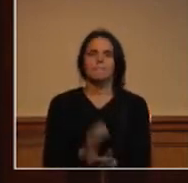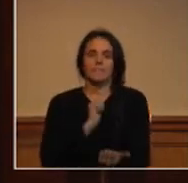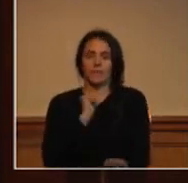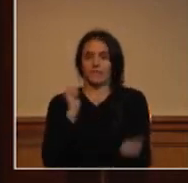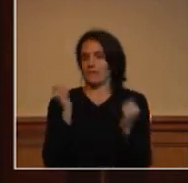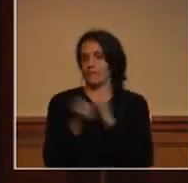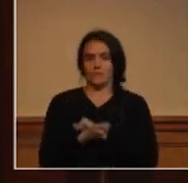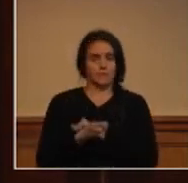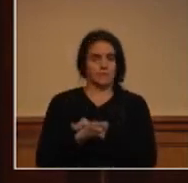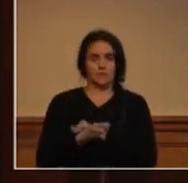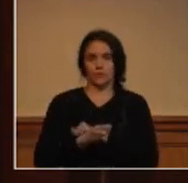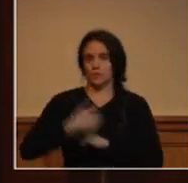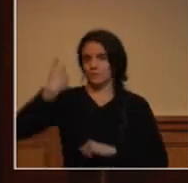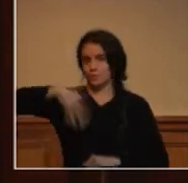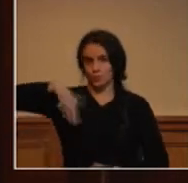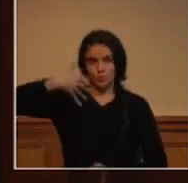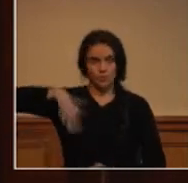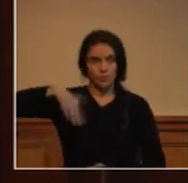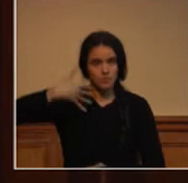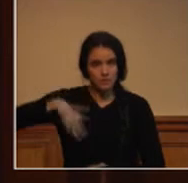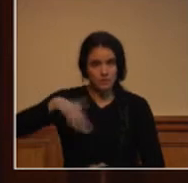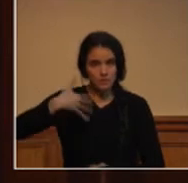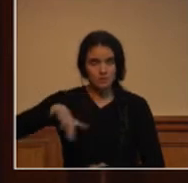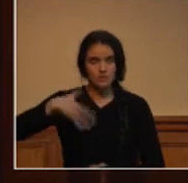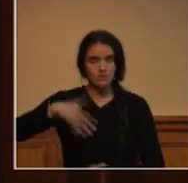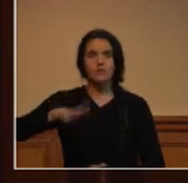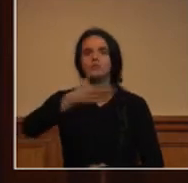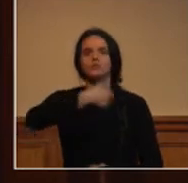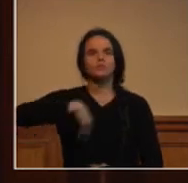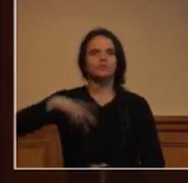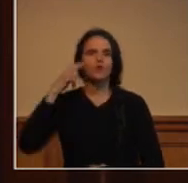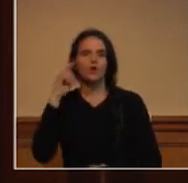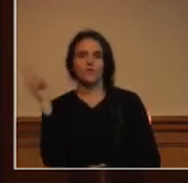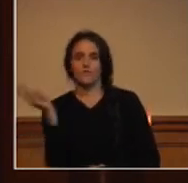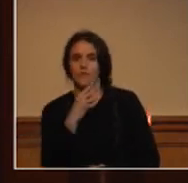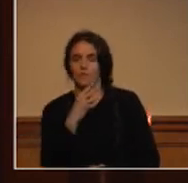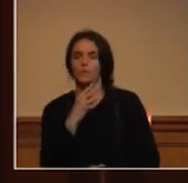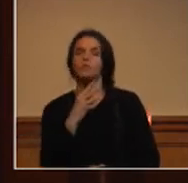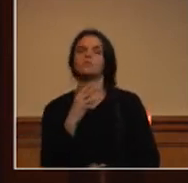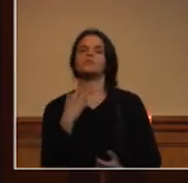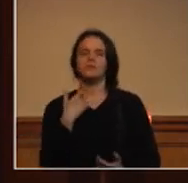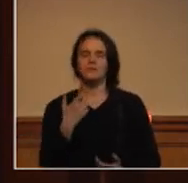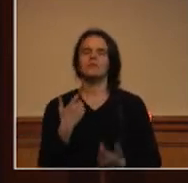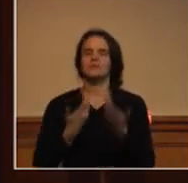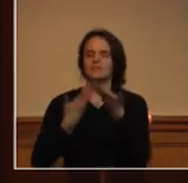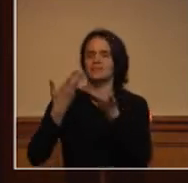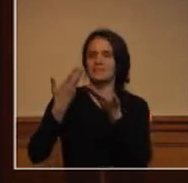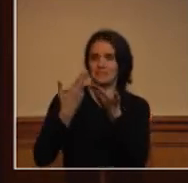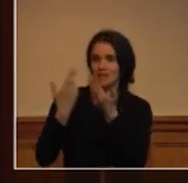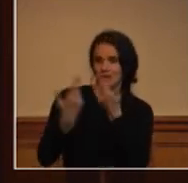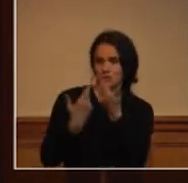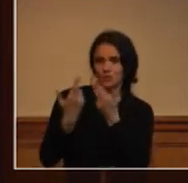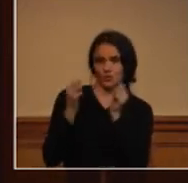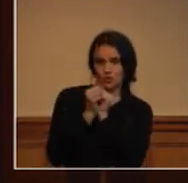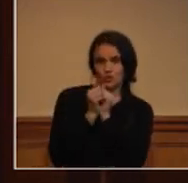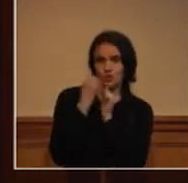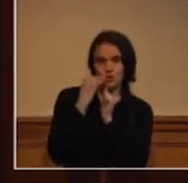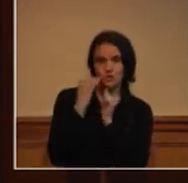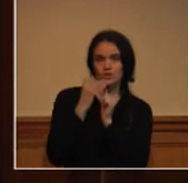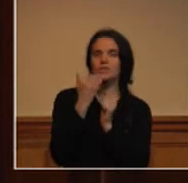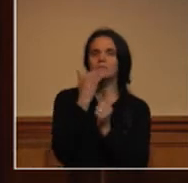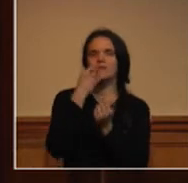transformaciones tremendamente significativas en lo que nosotros observábamos de la interacción con ellos y también en